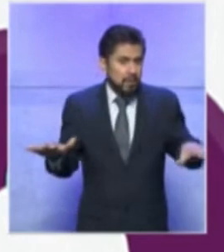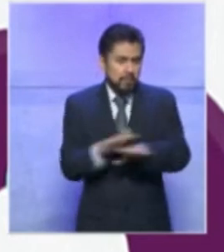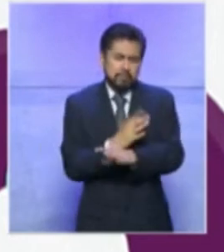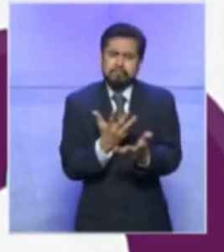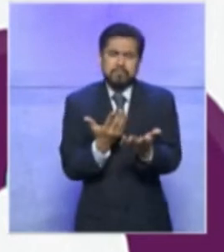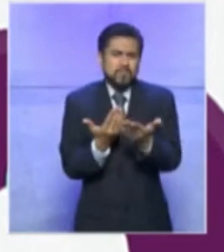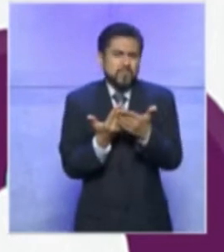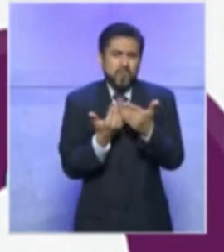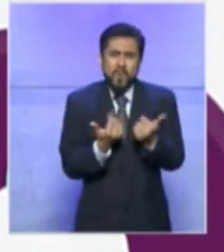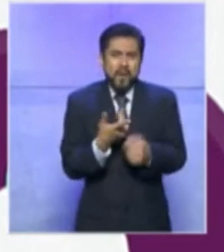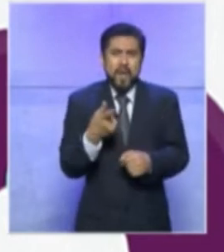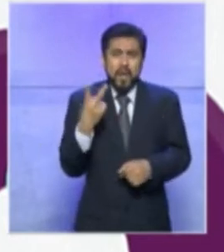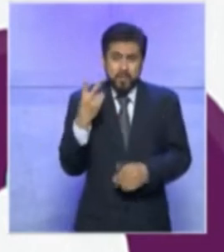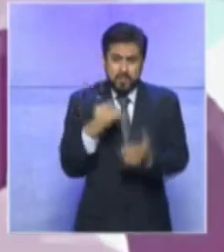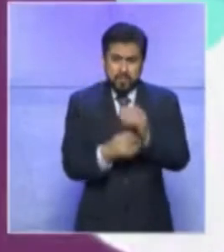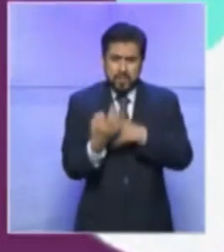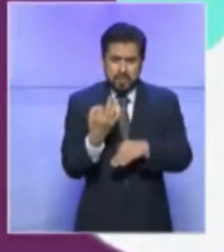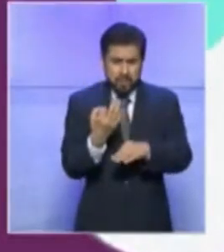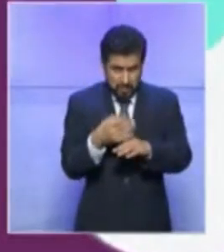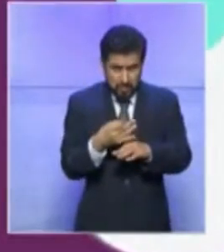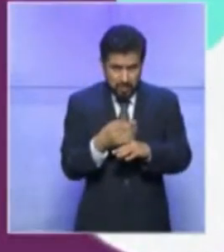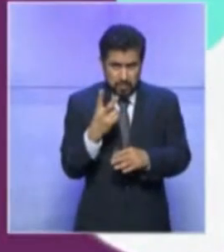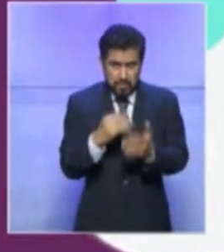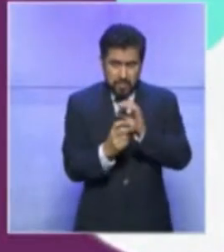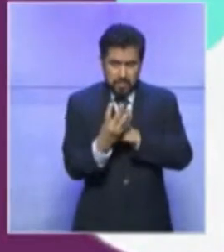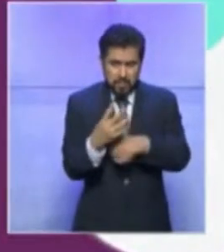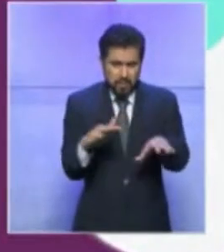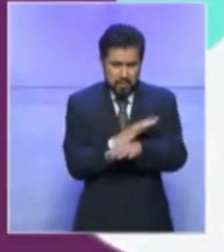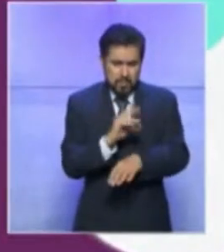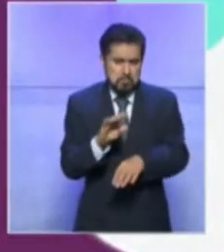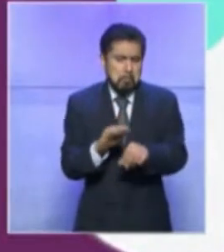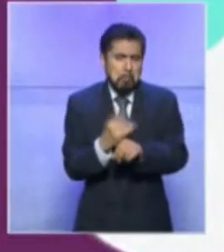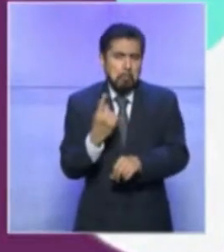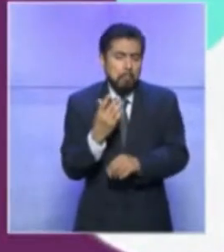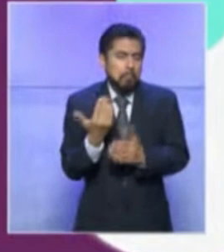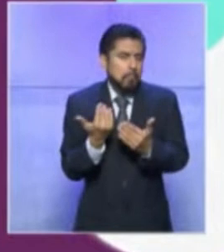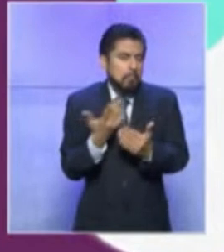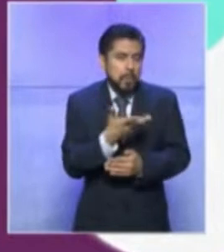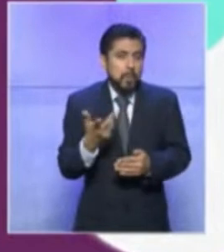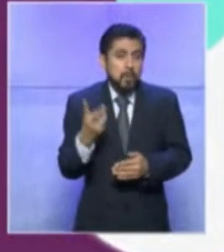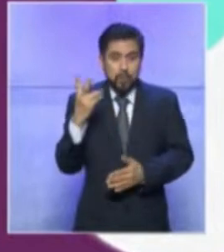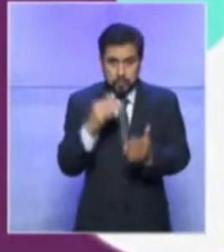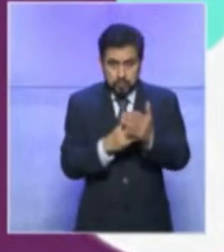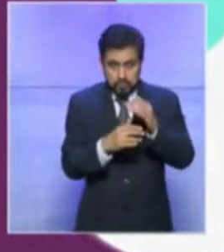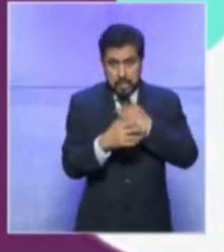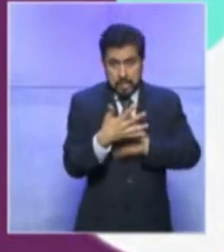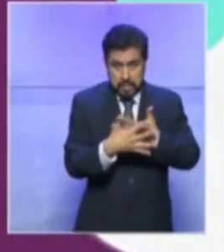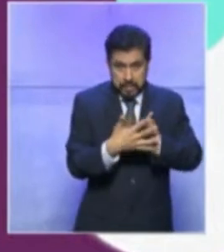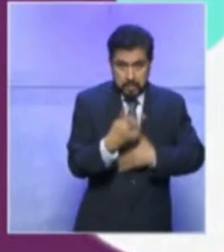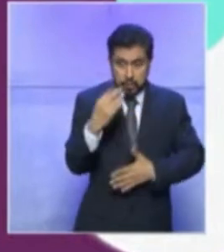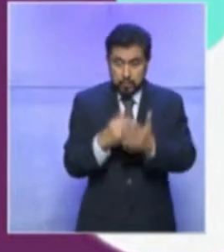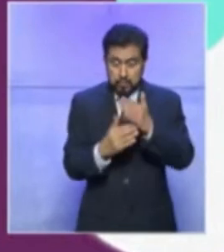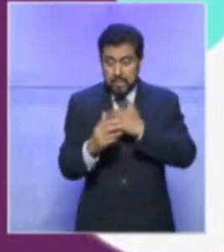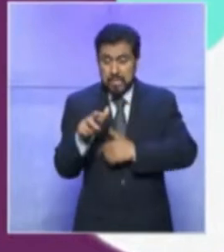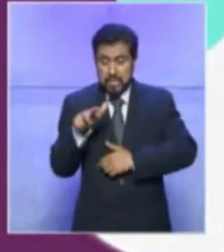regulación ahora en 2024. Incluso en 2015 y 2018, este Tribunal